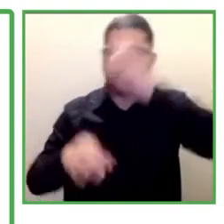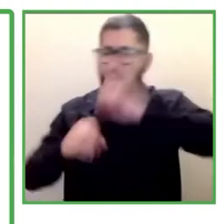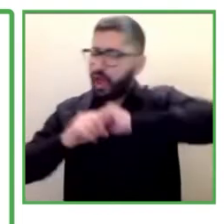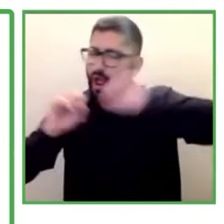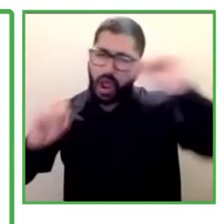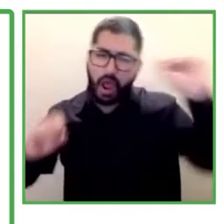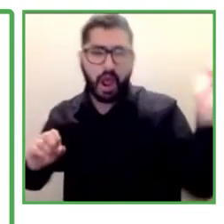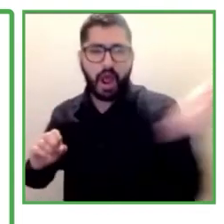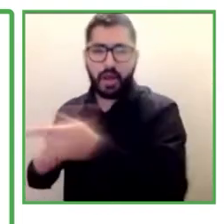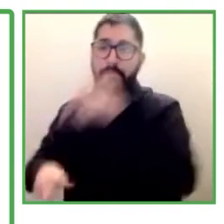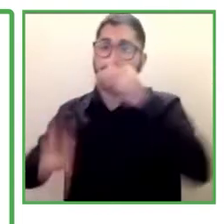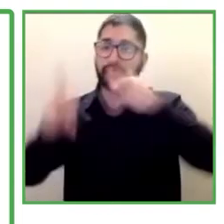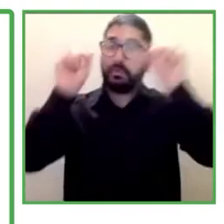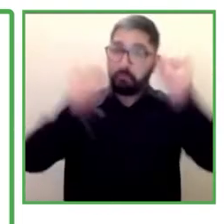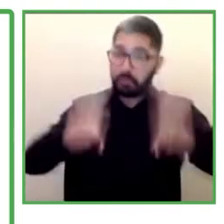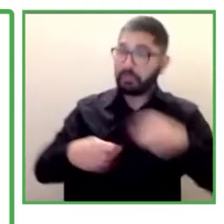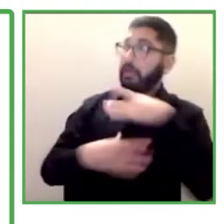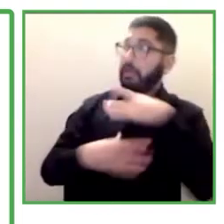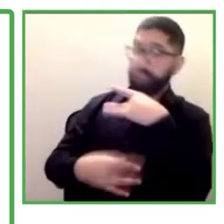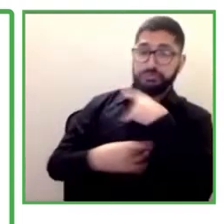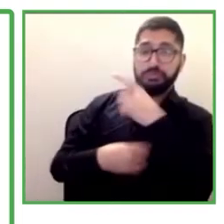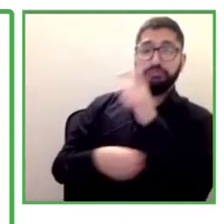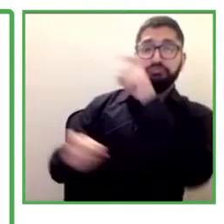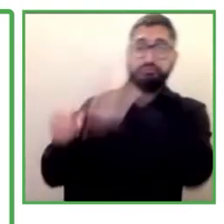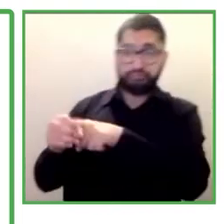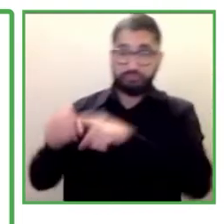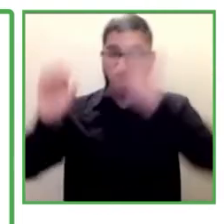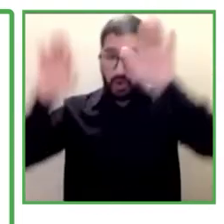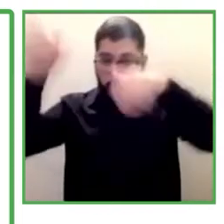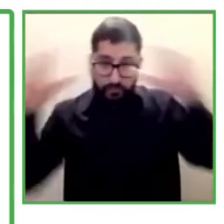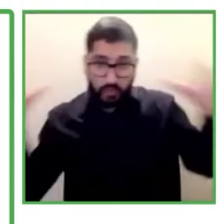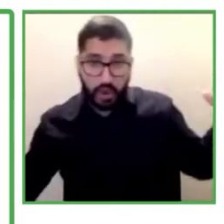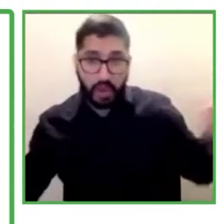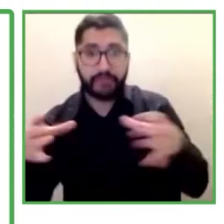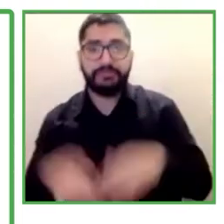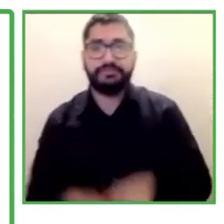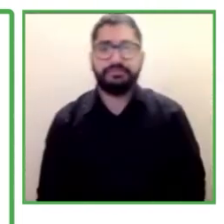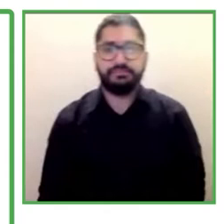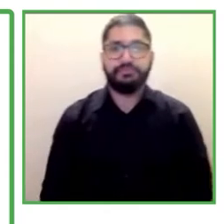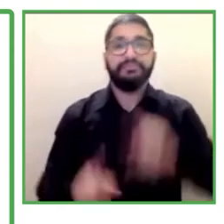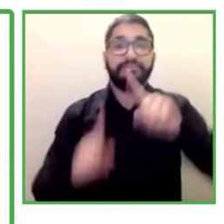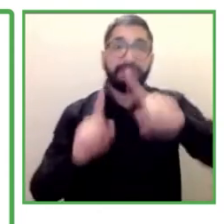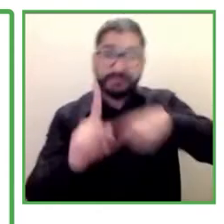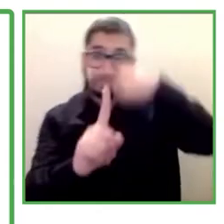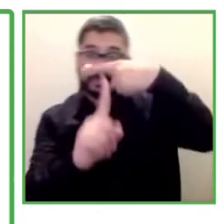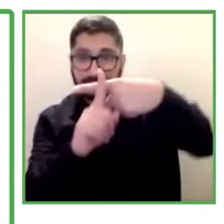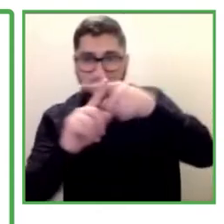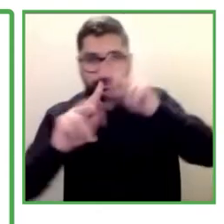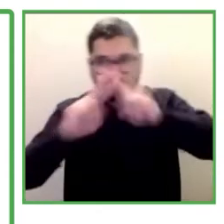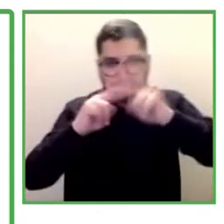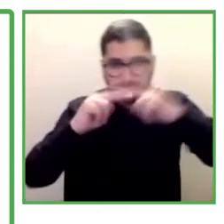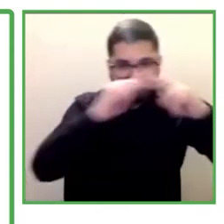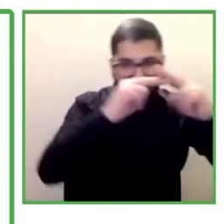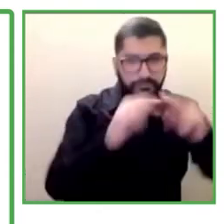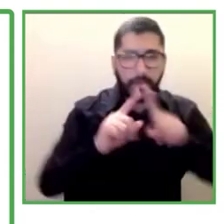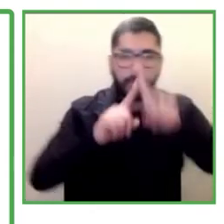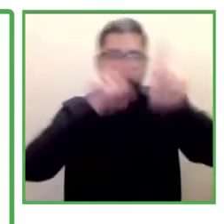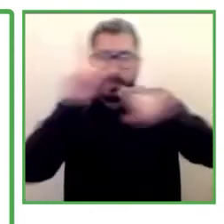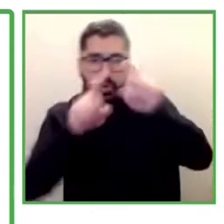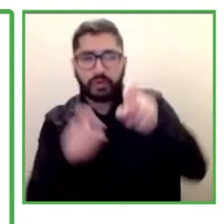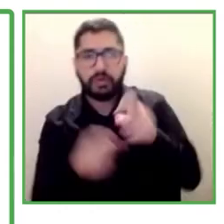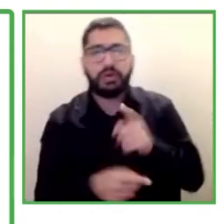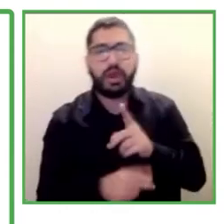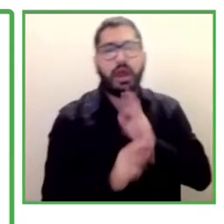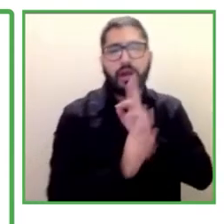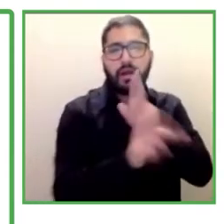las convocatorias. Además, resolvemos consultas y dudas, ya que tenemos una conexión directa con el Ministerio y somos como